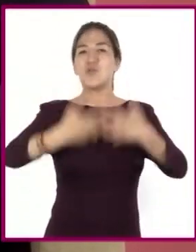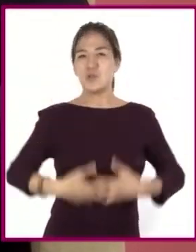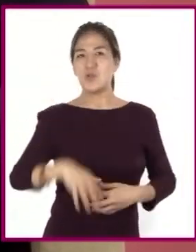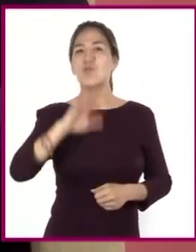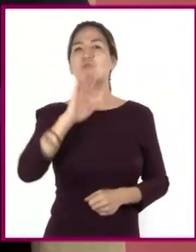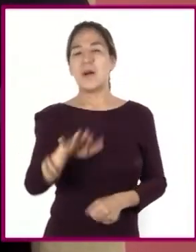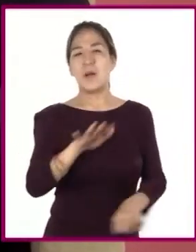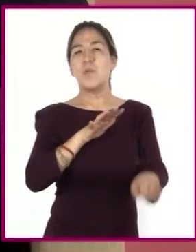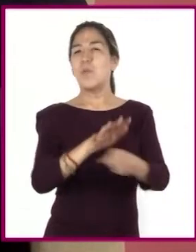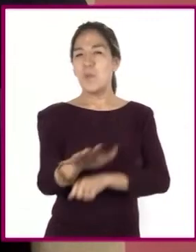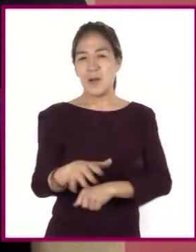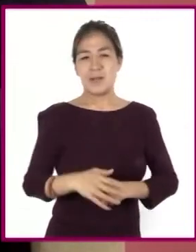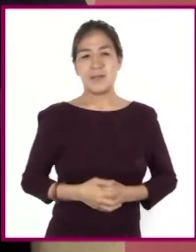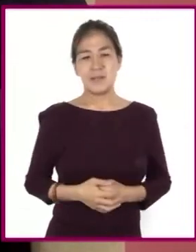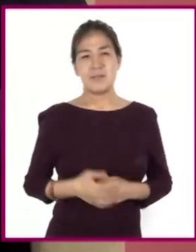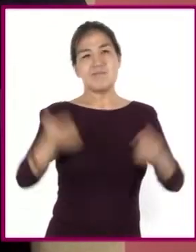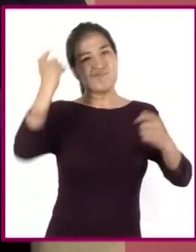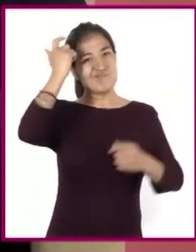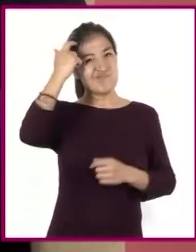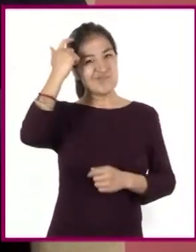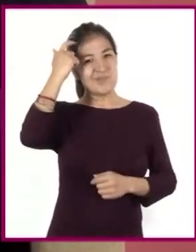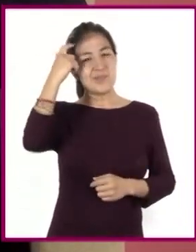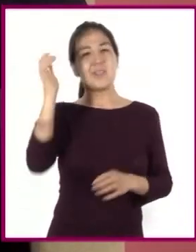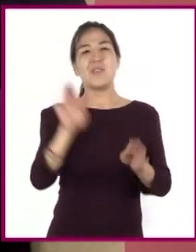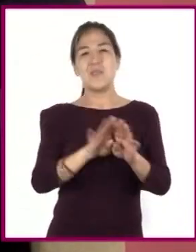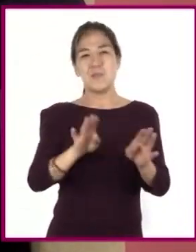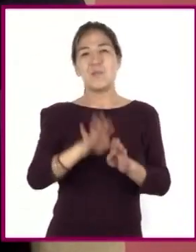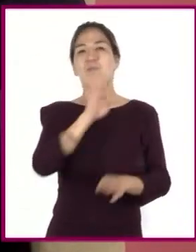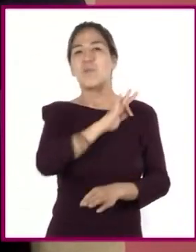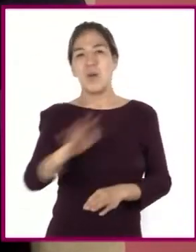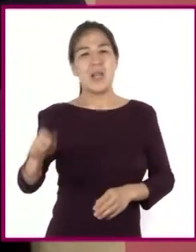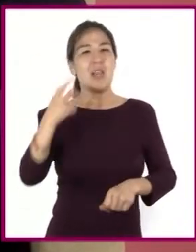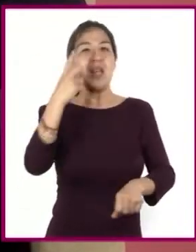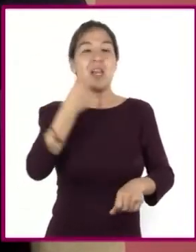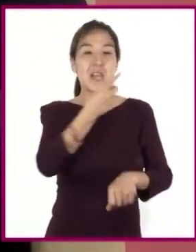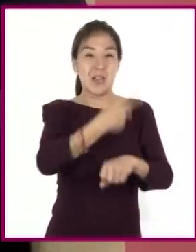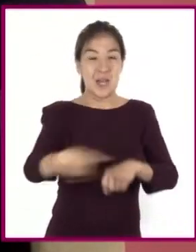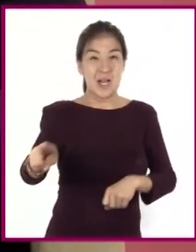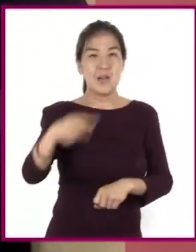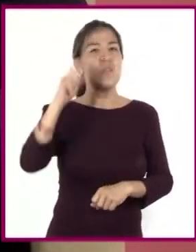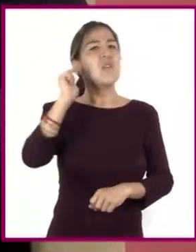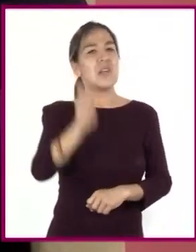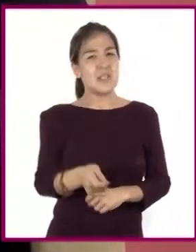funciones alteradas que pueden estar es a nivel cerebral, y es una de las primeras que podemos tener una